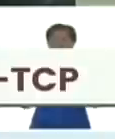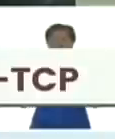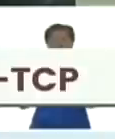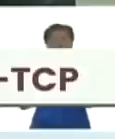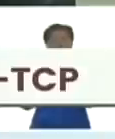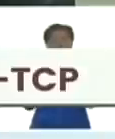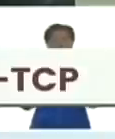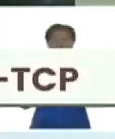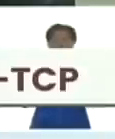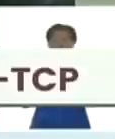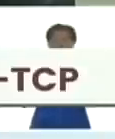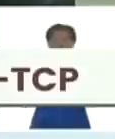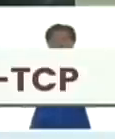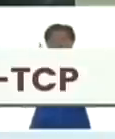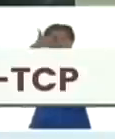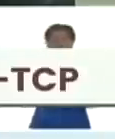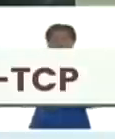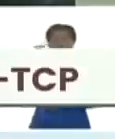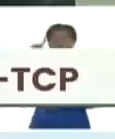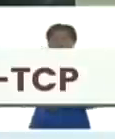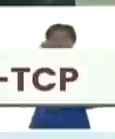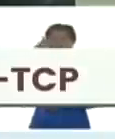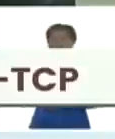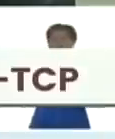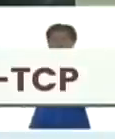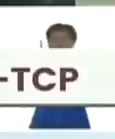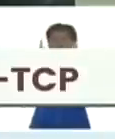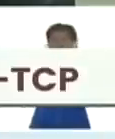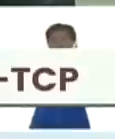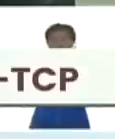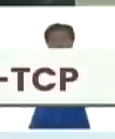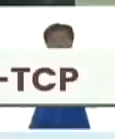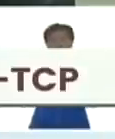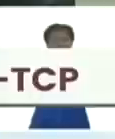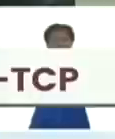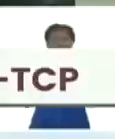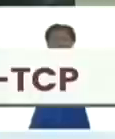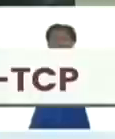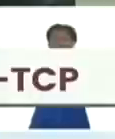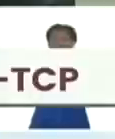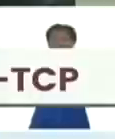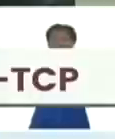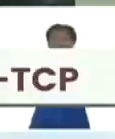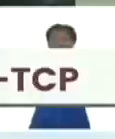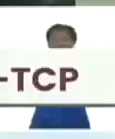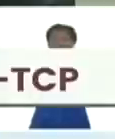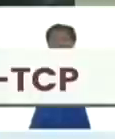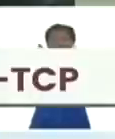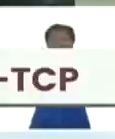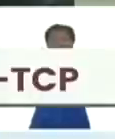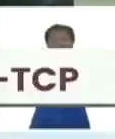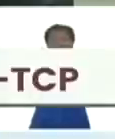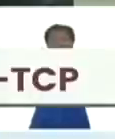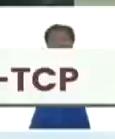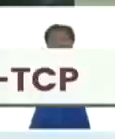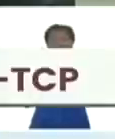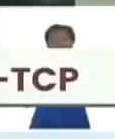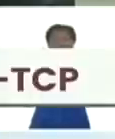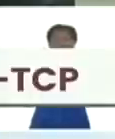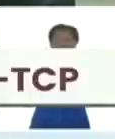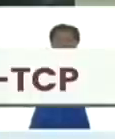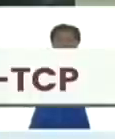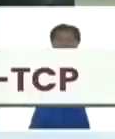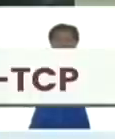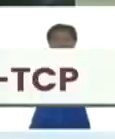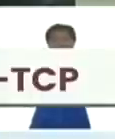y las respuestas del ALBA a la pandemia, así como las acciones contra los efectos del cambio climático. Es momento